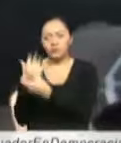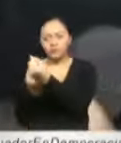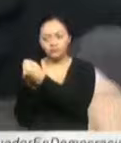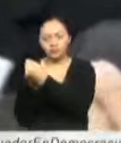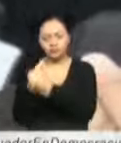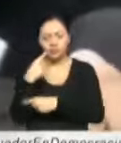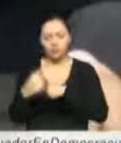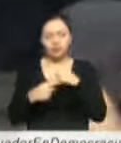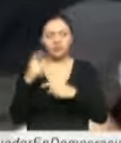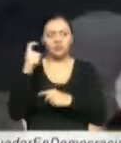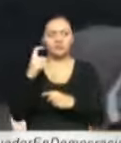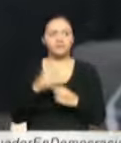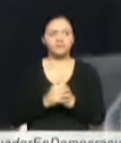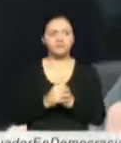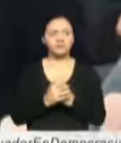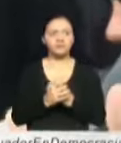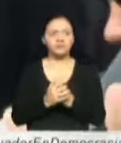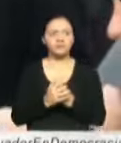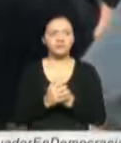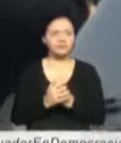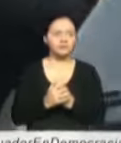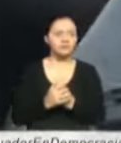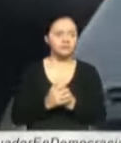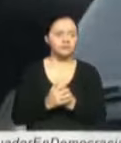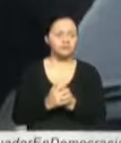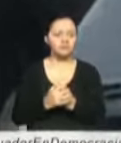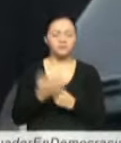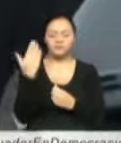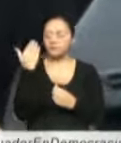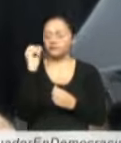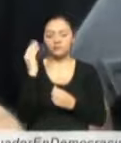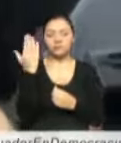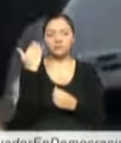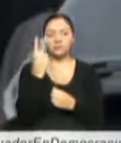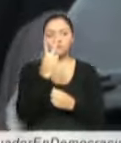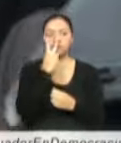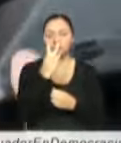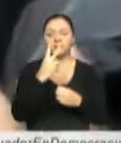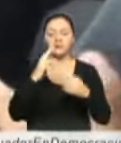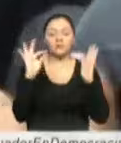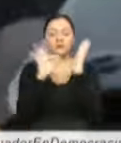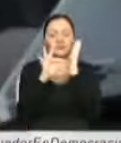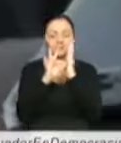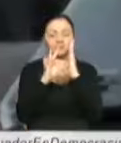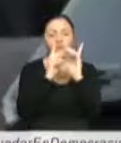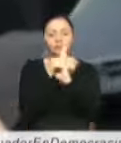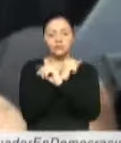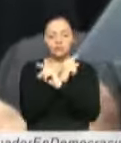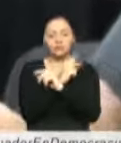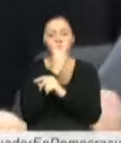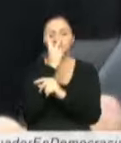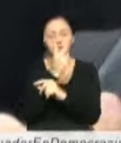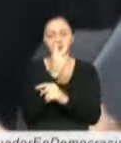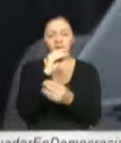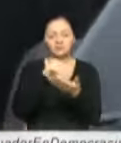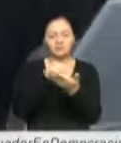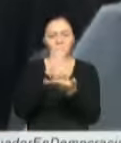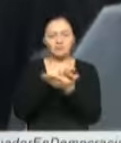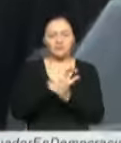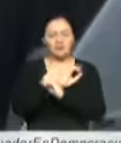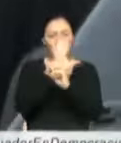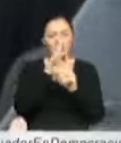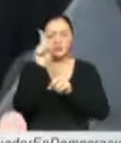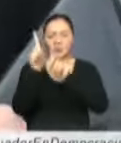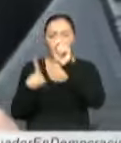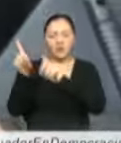nosotros. Presidente, muchas gracias. En las últimas horas se ha podido ver, sobre todo a través de redes sociales, videos en los que se evidencia la agresión de